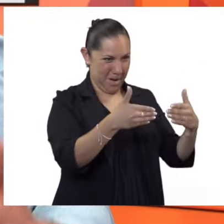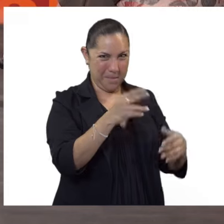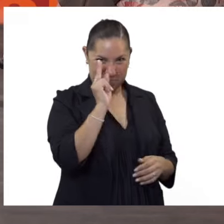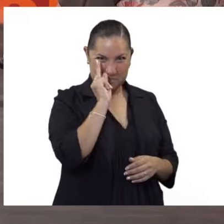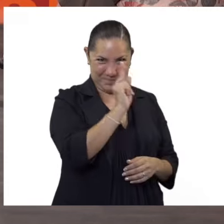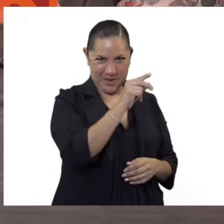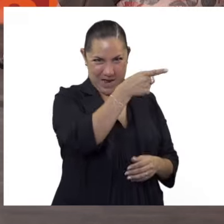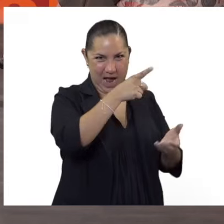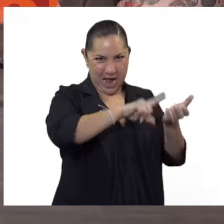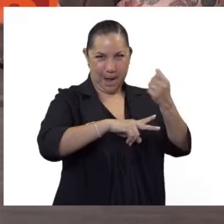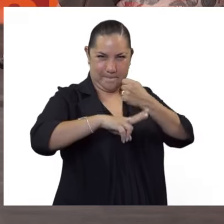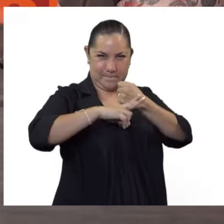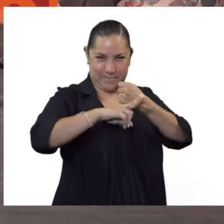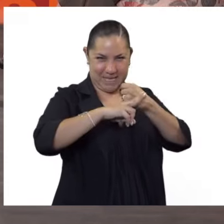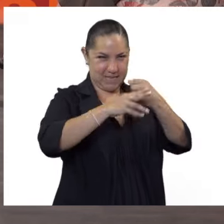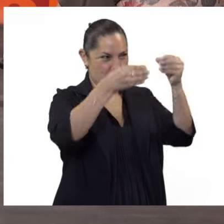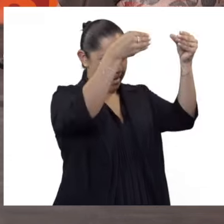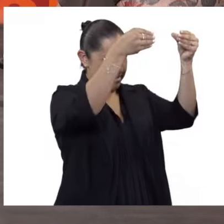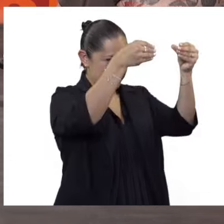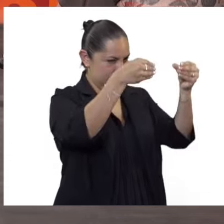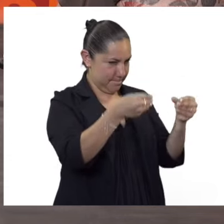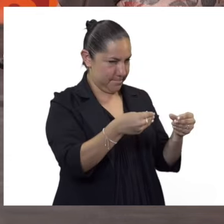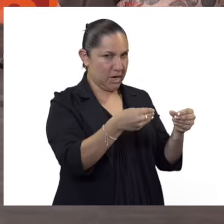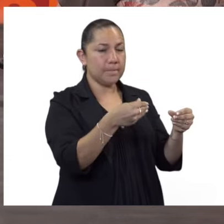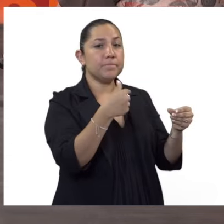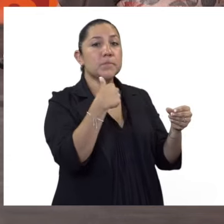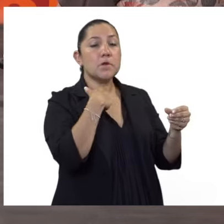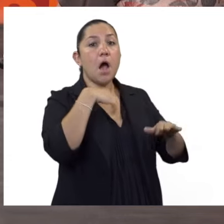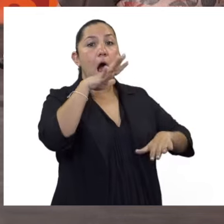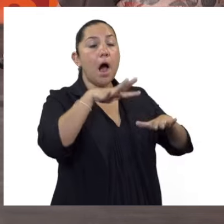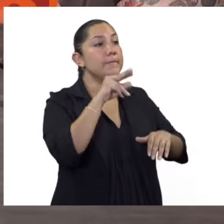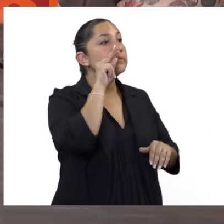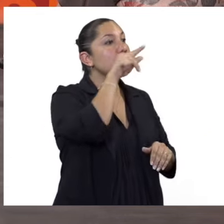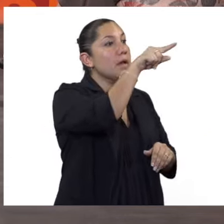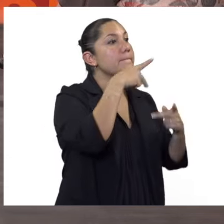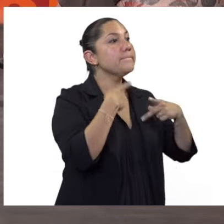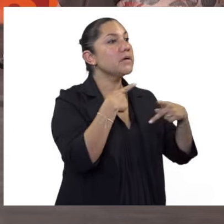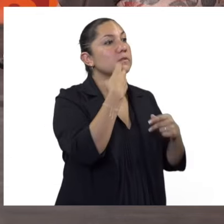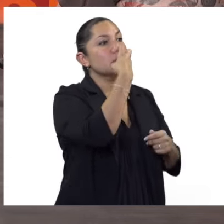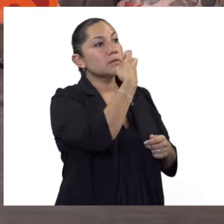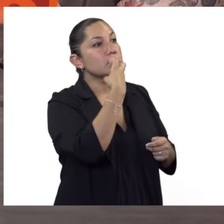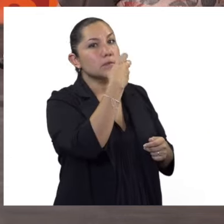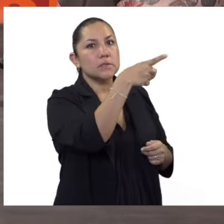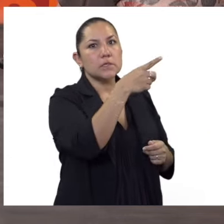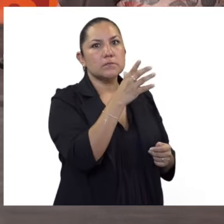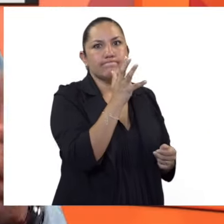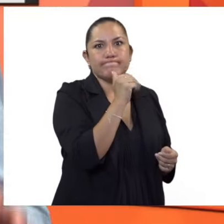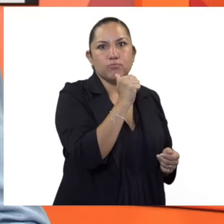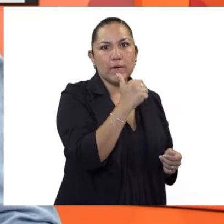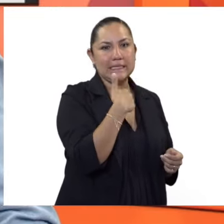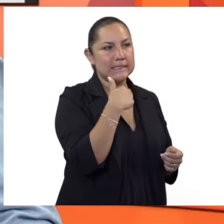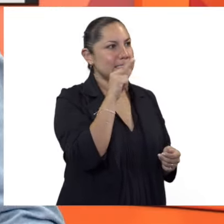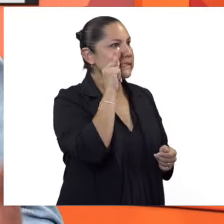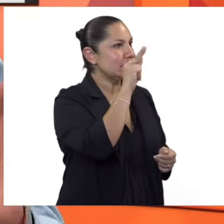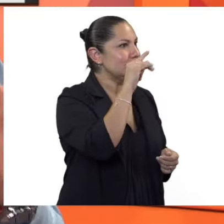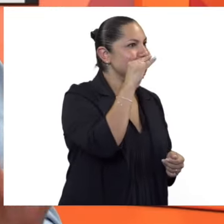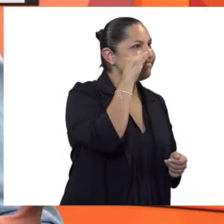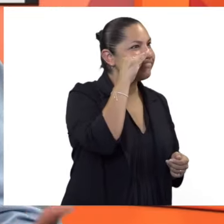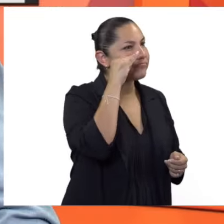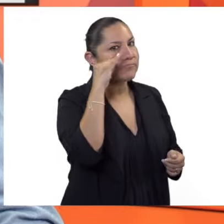tiene ventanilla de vidro y y no siempre puedo ver al ejecutivo al cajero Entonces